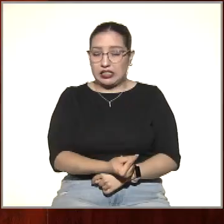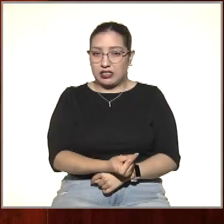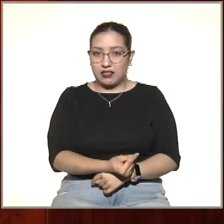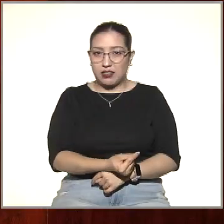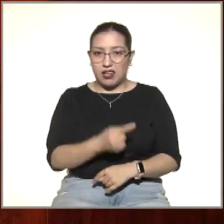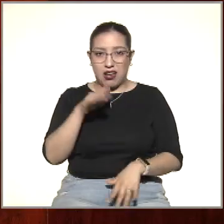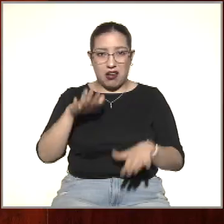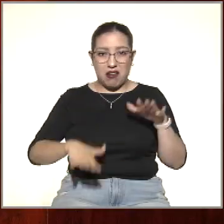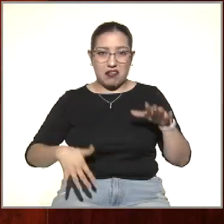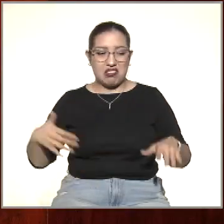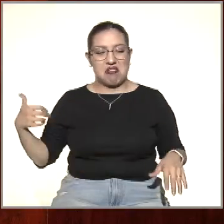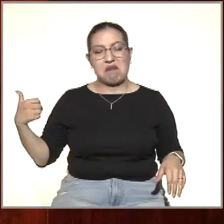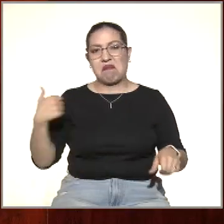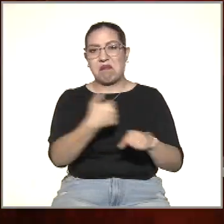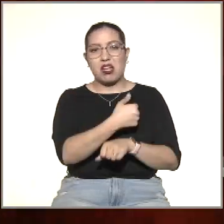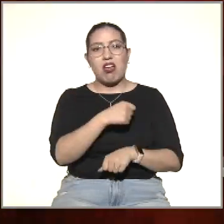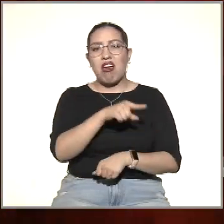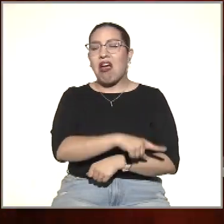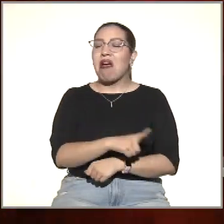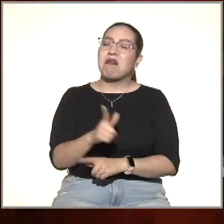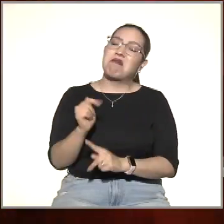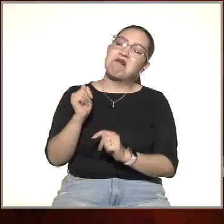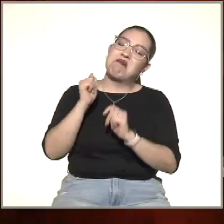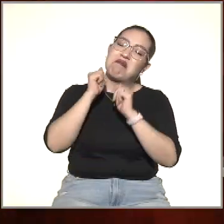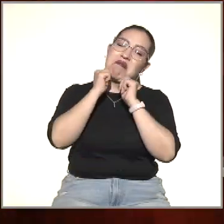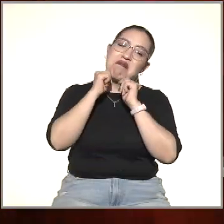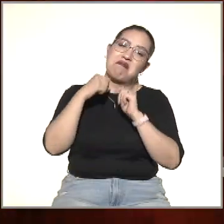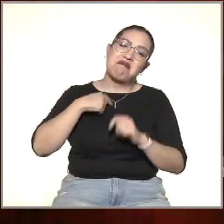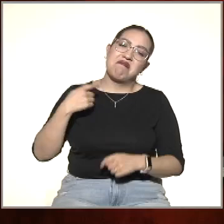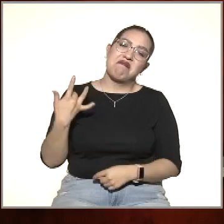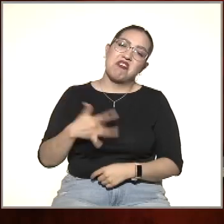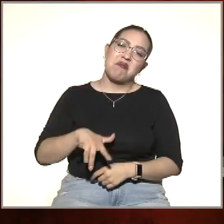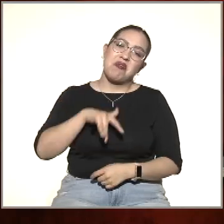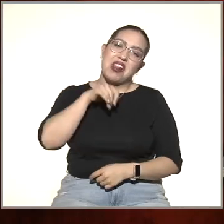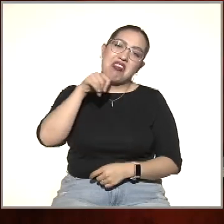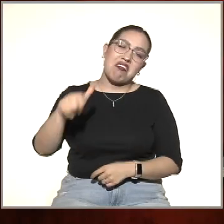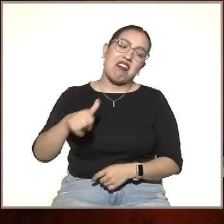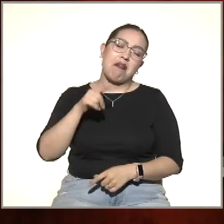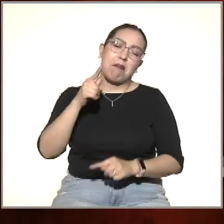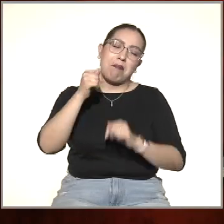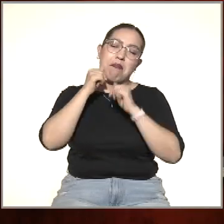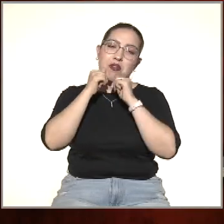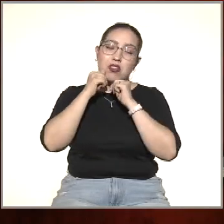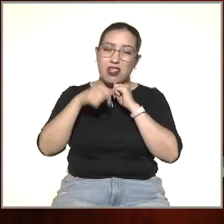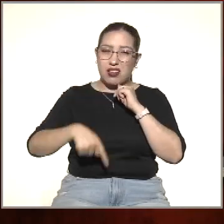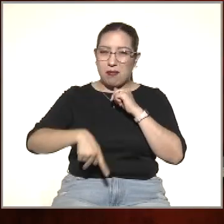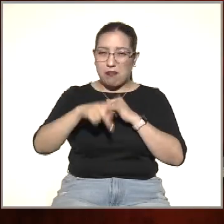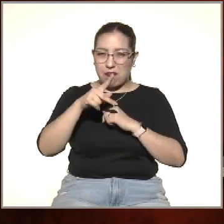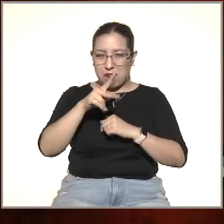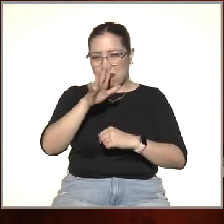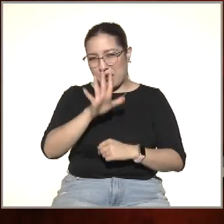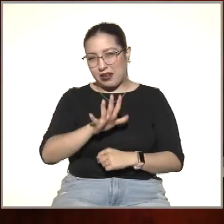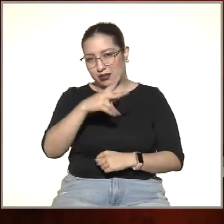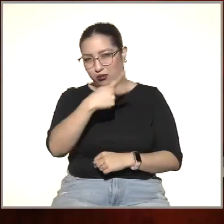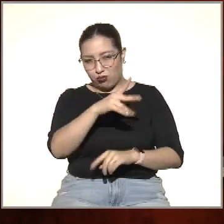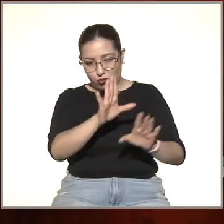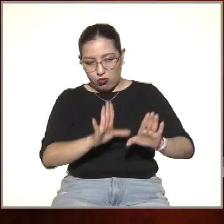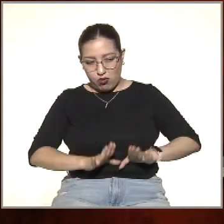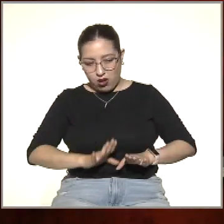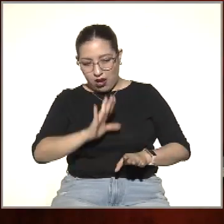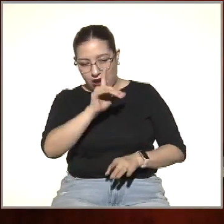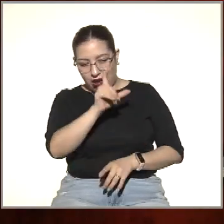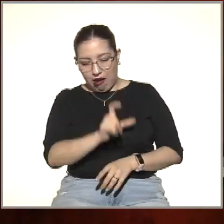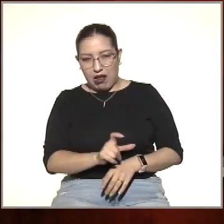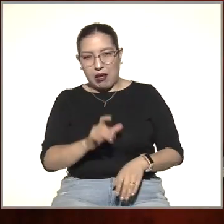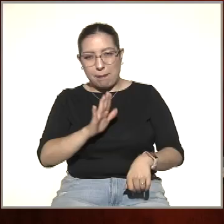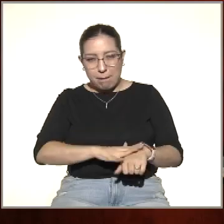les pegan, dicen pégame más, no me duele. O sea, que tienen como una personalidad como mucho más de defenderse, como más fuerte, ¿no? Y